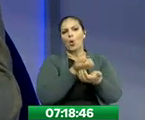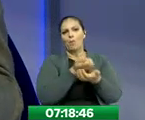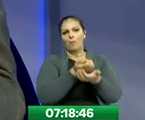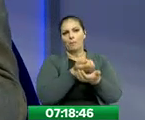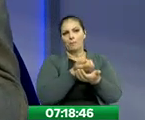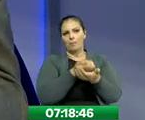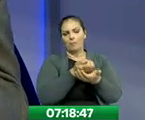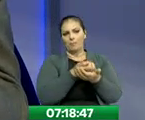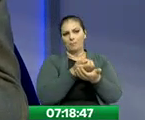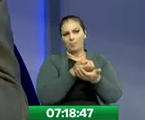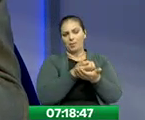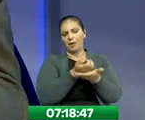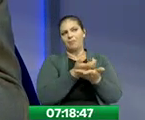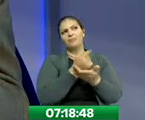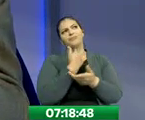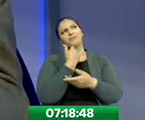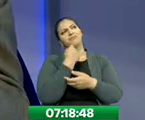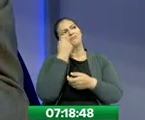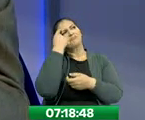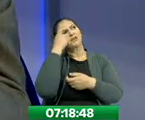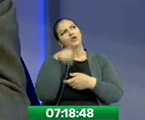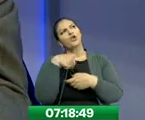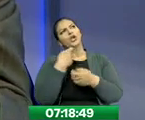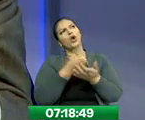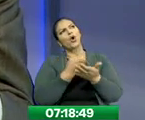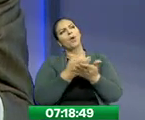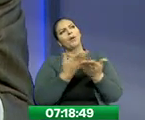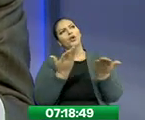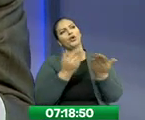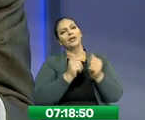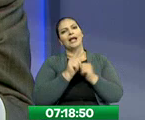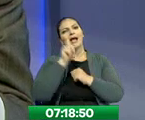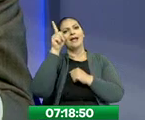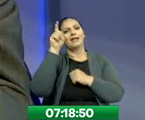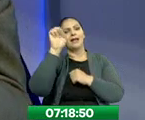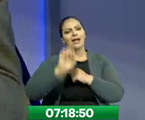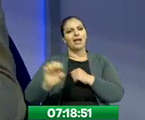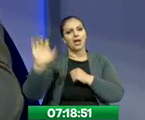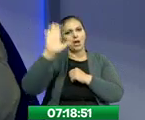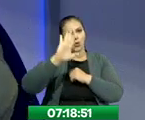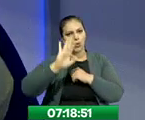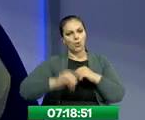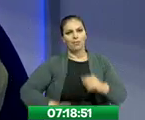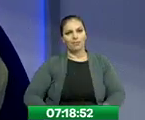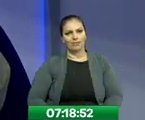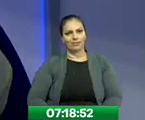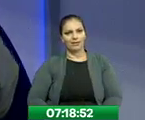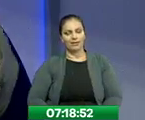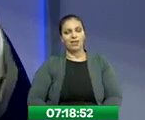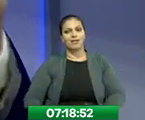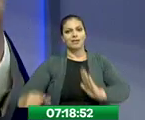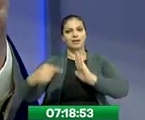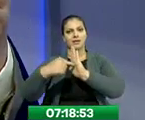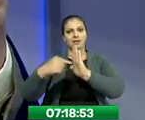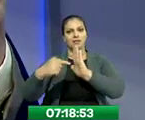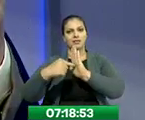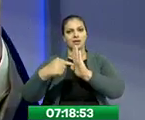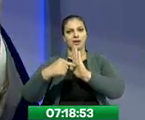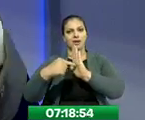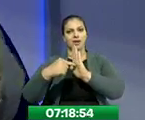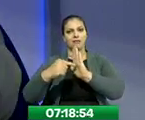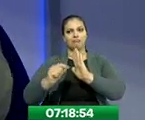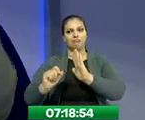pagan tasa de interés negativo, ¿no? Así uh-huh. Así debajo está,